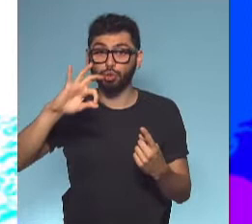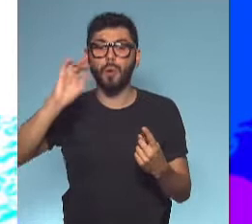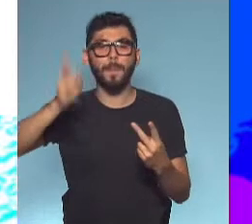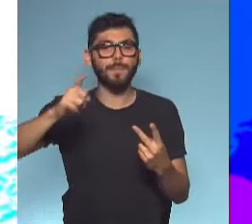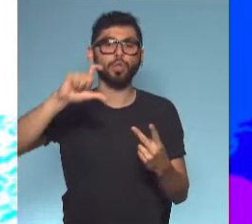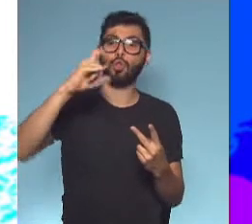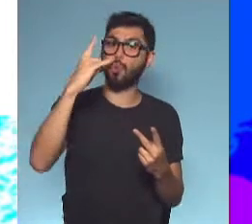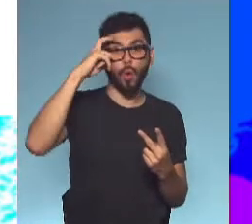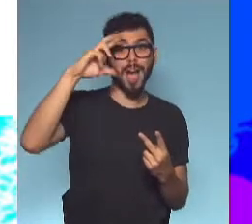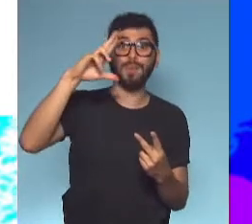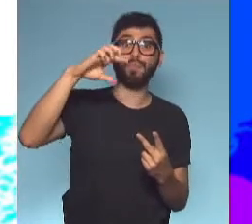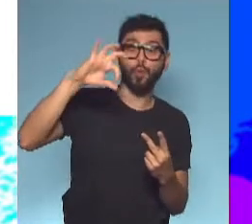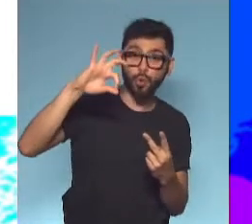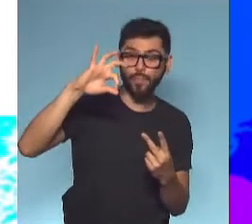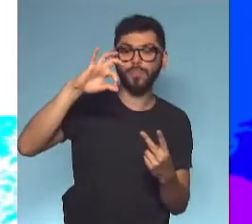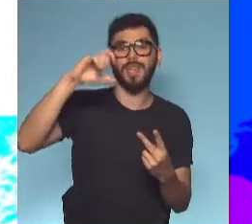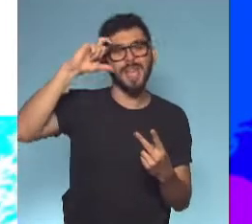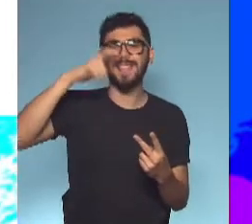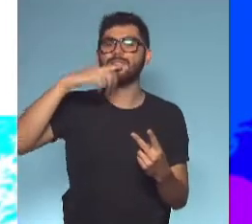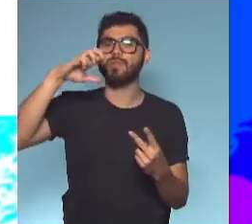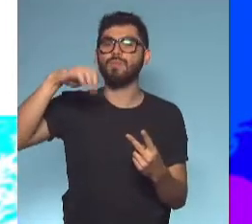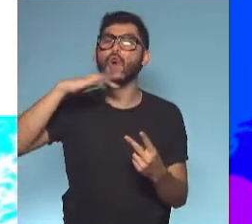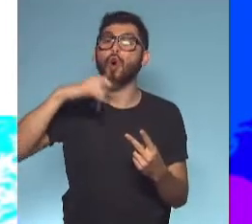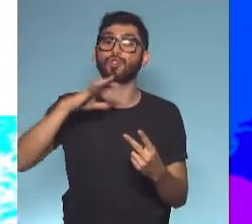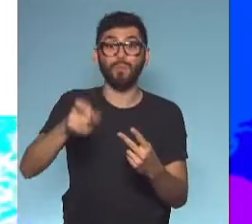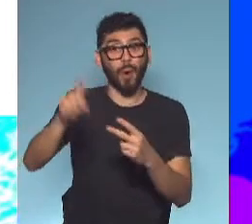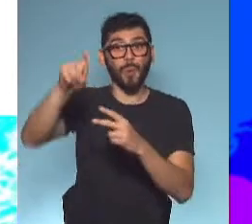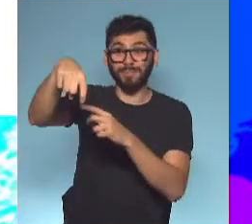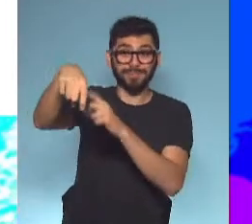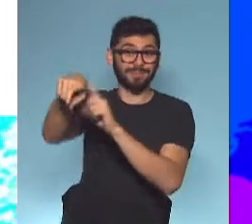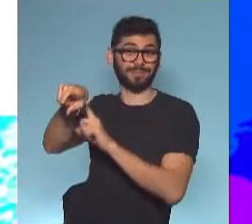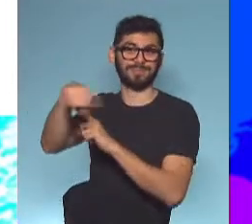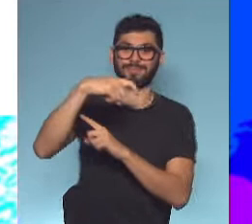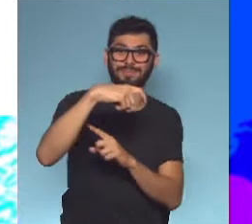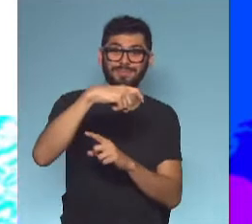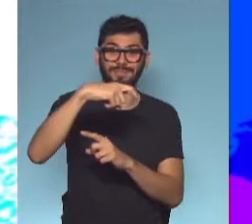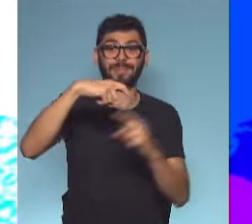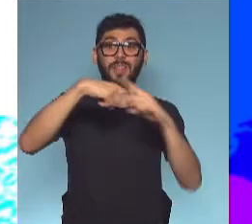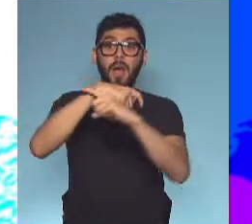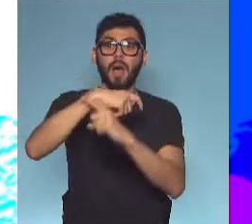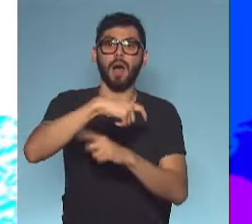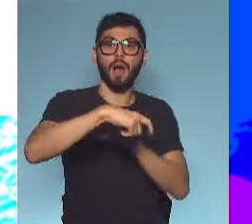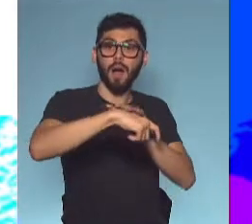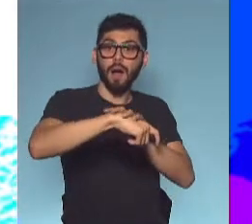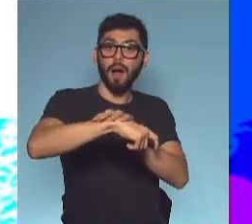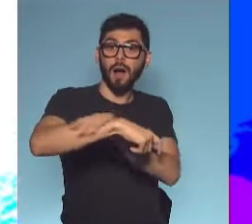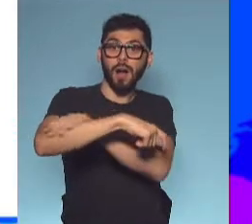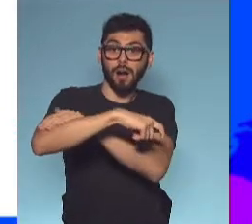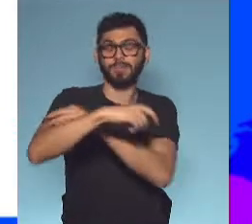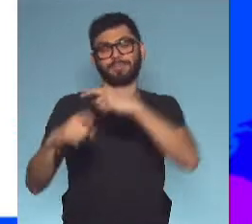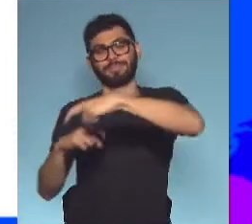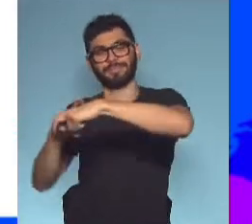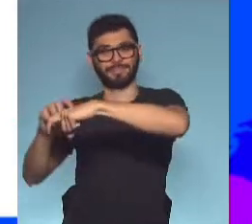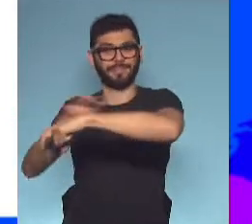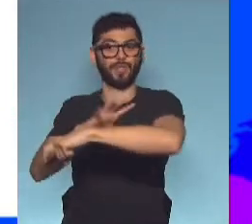una parte que va por fuera y toda otra parte que está por dentro. Ah, y es, mira, como habíamos dicho, lo del clítoris. Más o